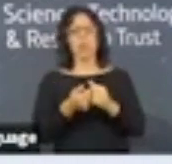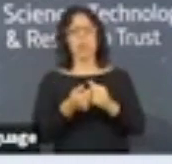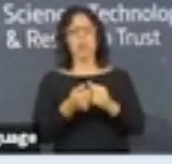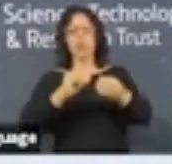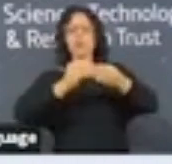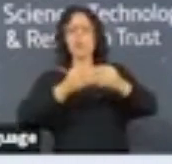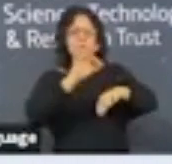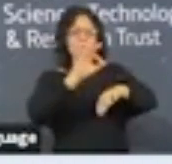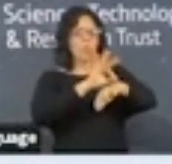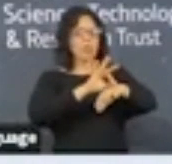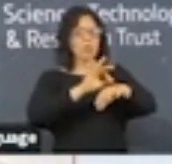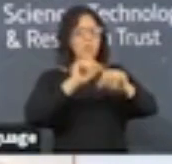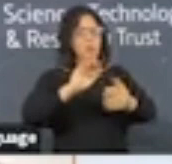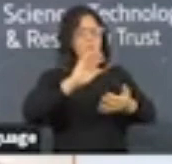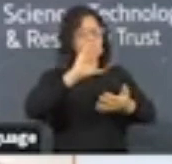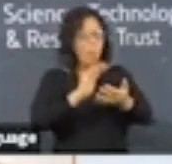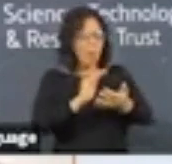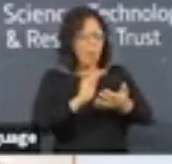suficiente.